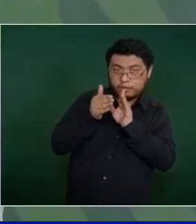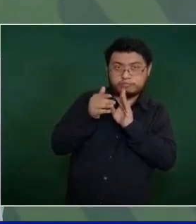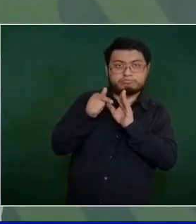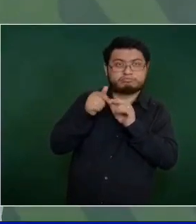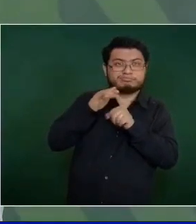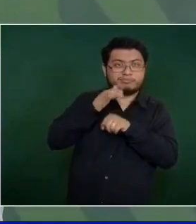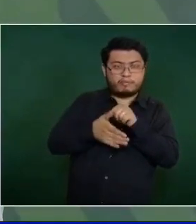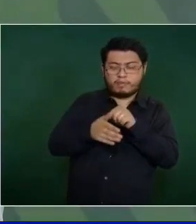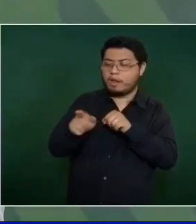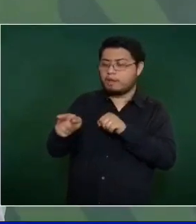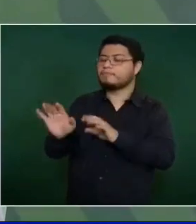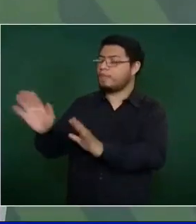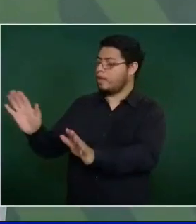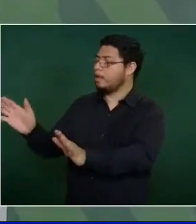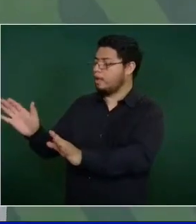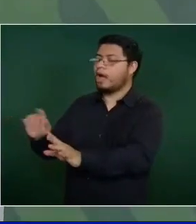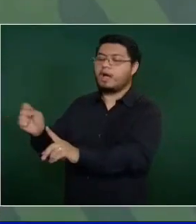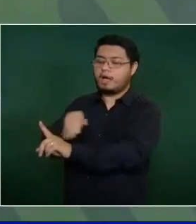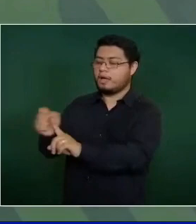tabaco,